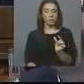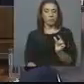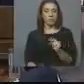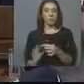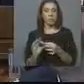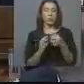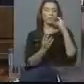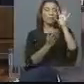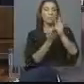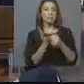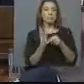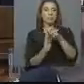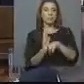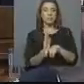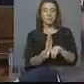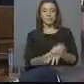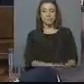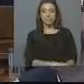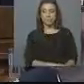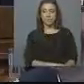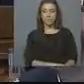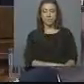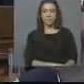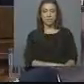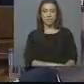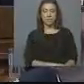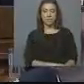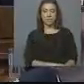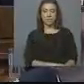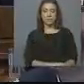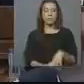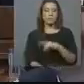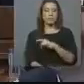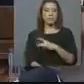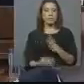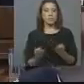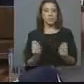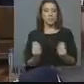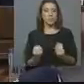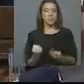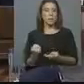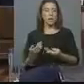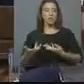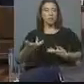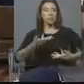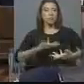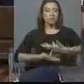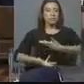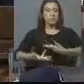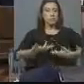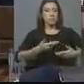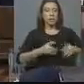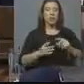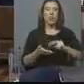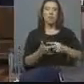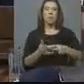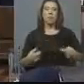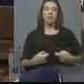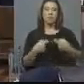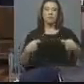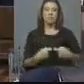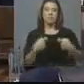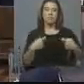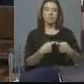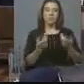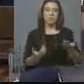que inspira este proyecto. Chile, presidente, necesita cooperación, no conflicto.